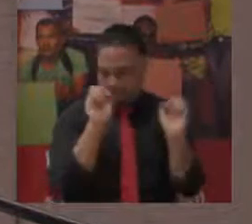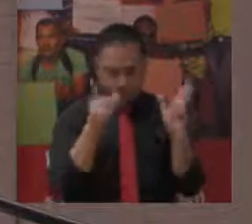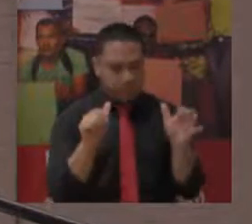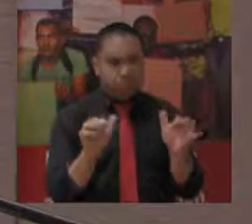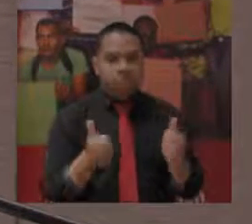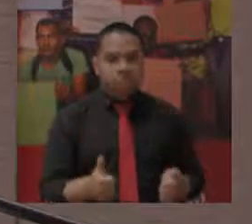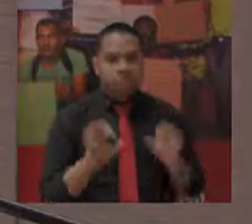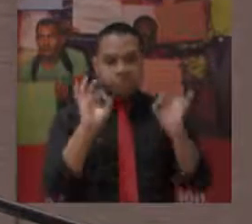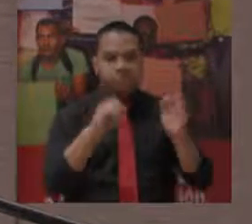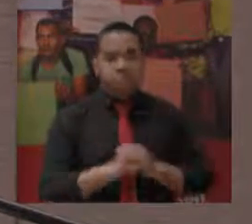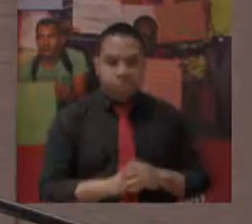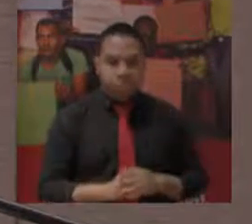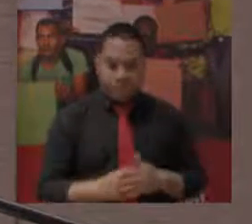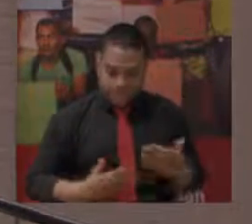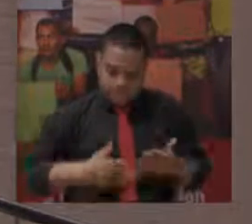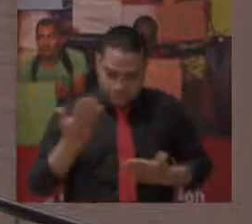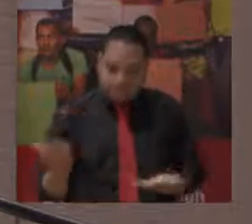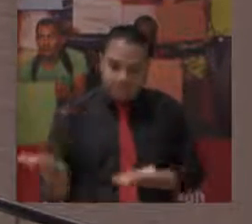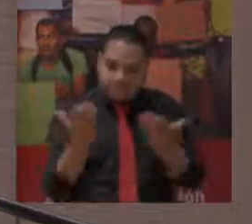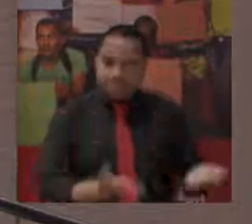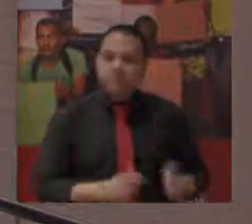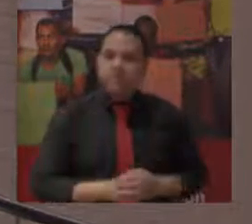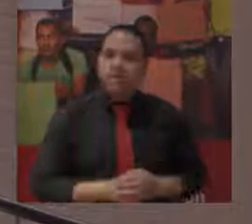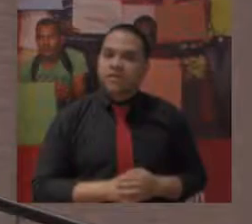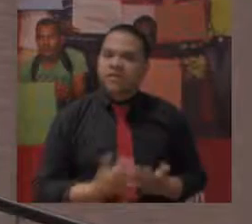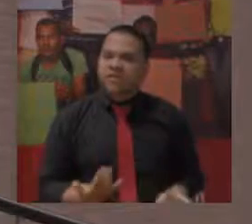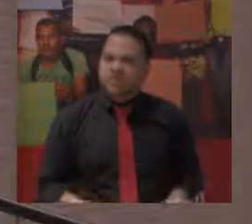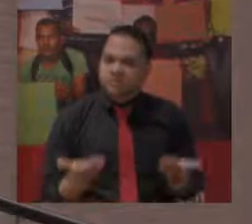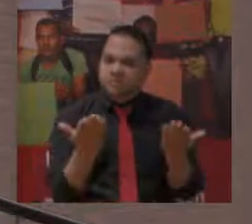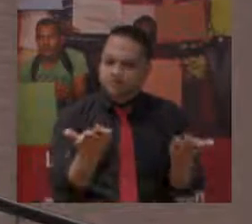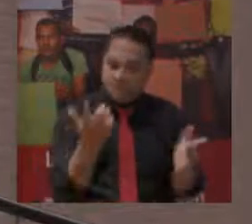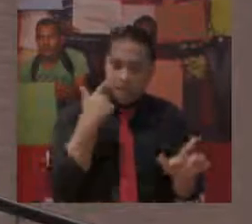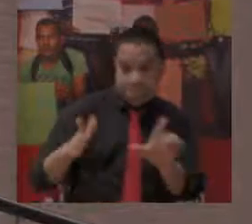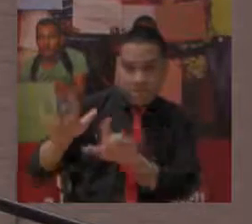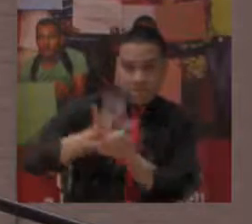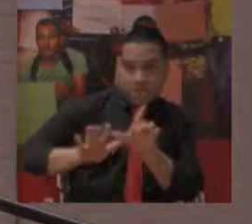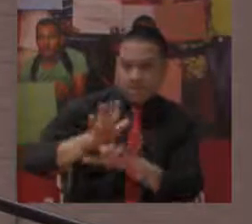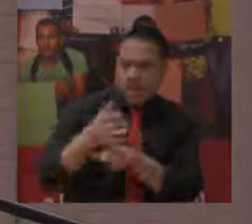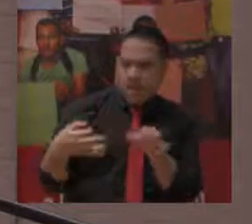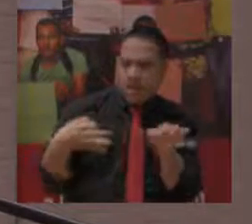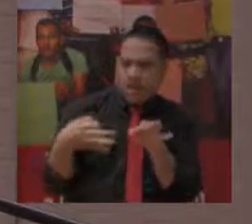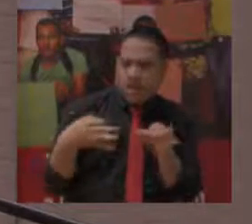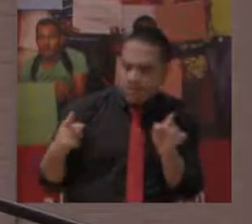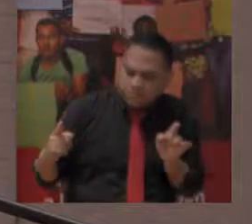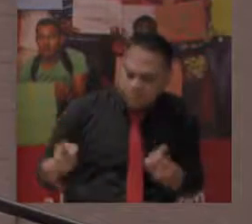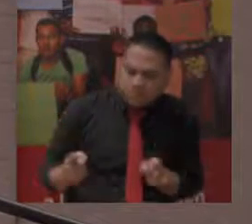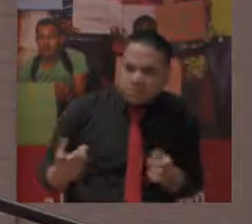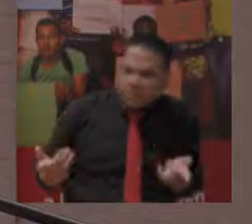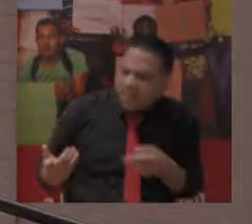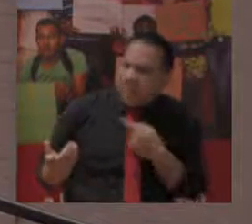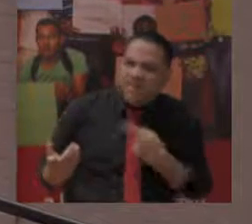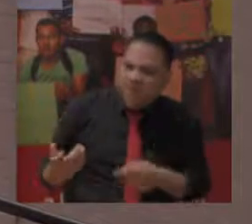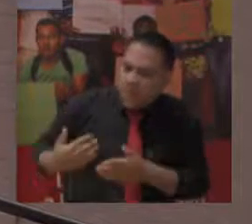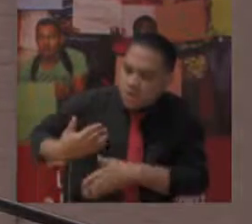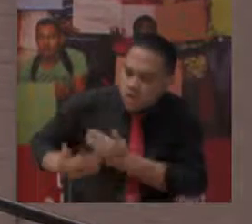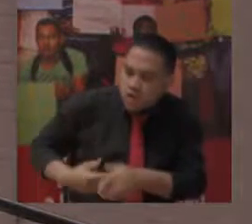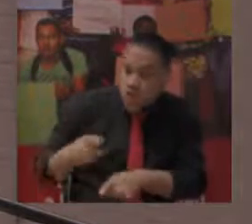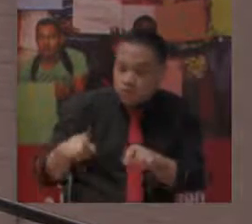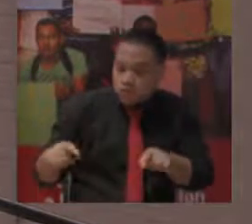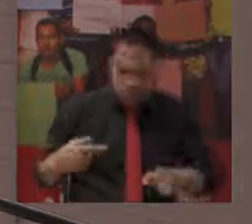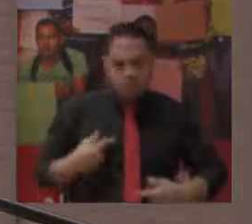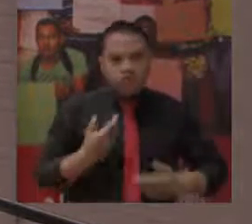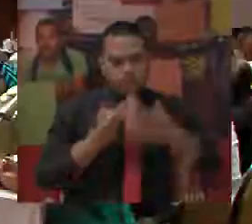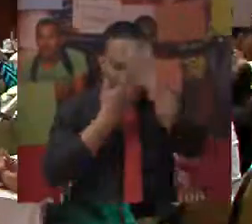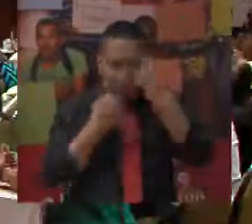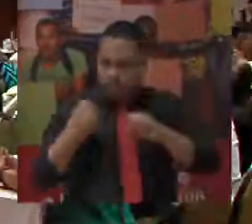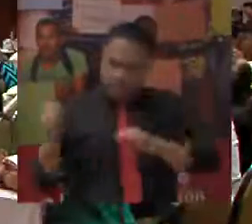Vamos a comenzar entonces. Bienvenidos. Les presento a continuación un video que explica de forma muy sencilla cómo funciona el proceso de reintegración